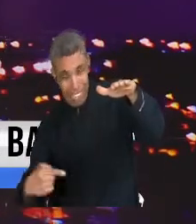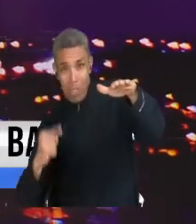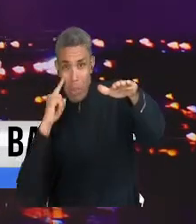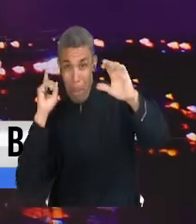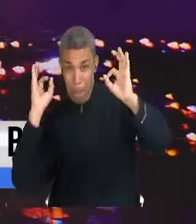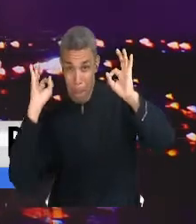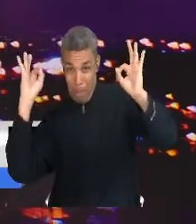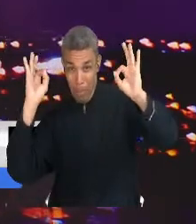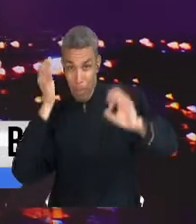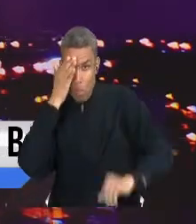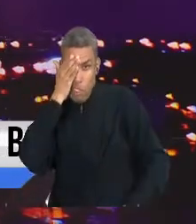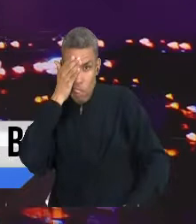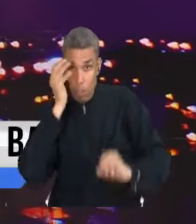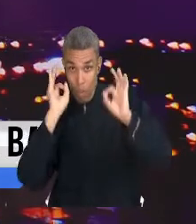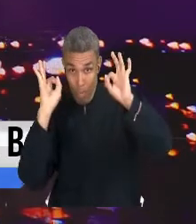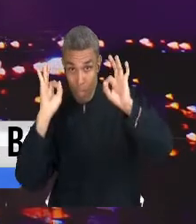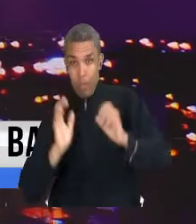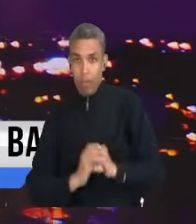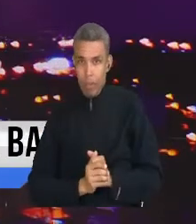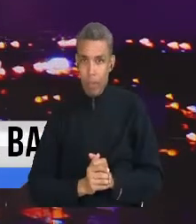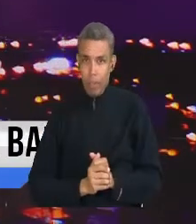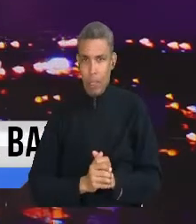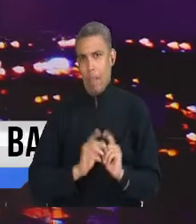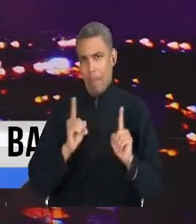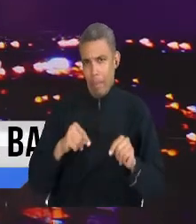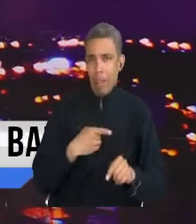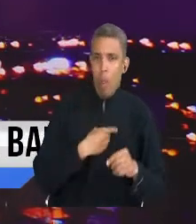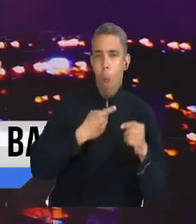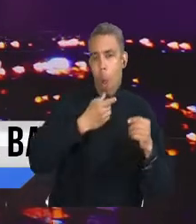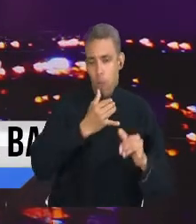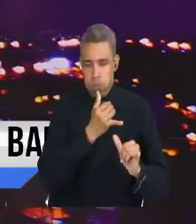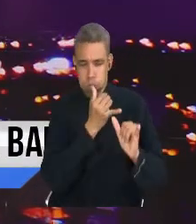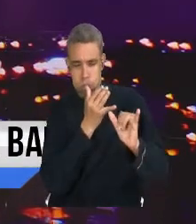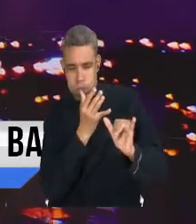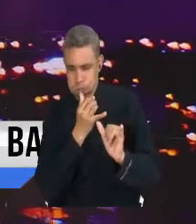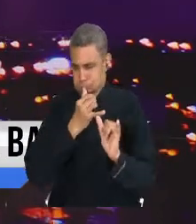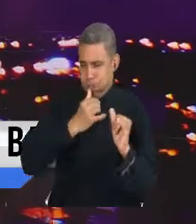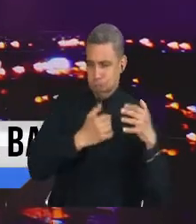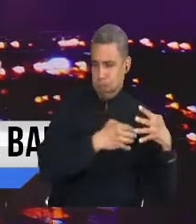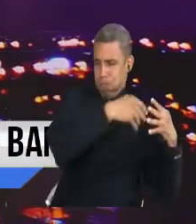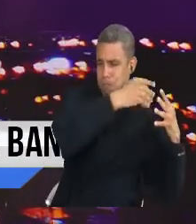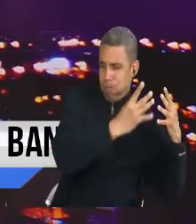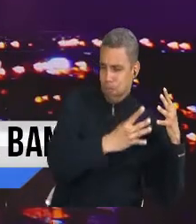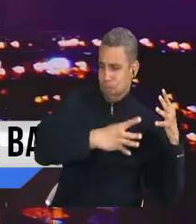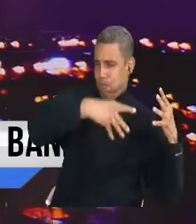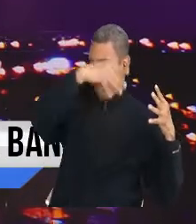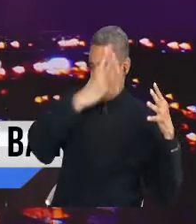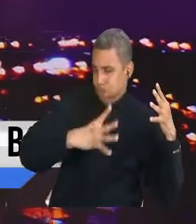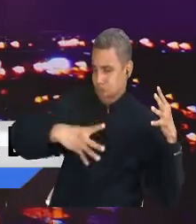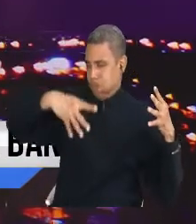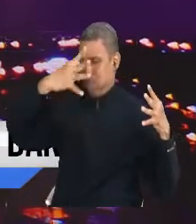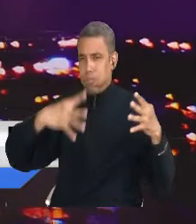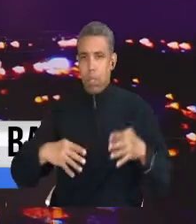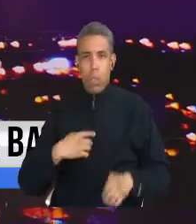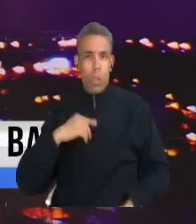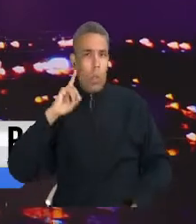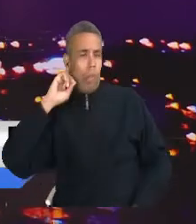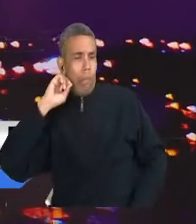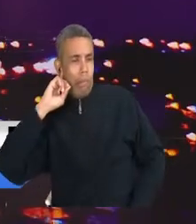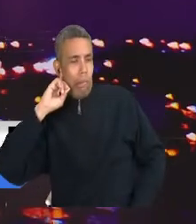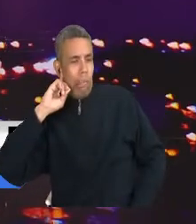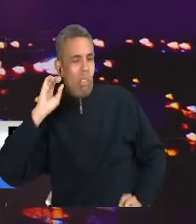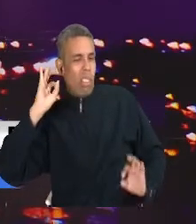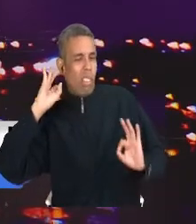calificadores, que precisamente son maestros, conocedores a fondo de nuestra música, se invitan para que califiquen